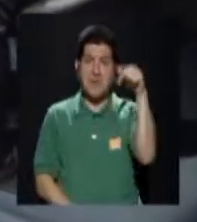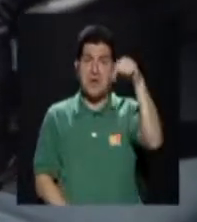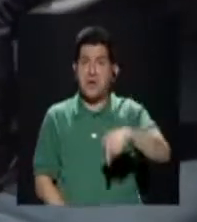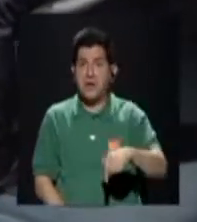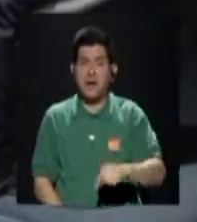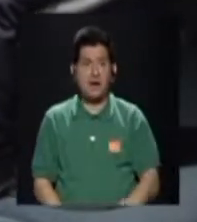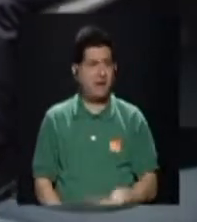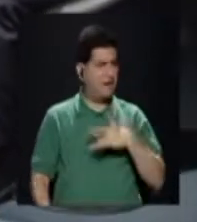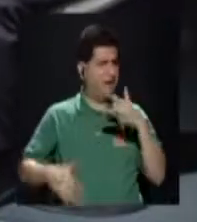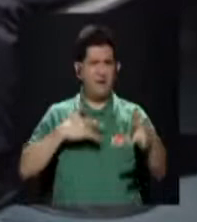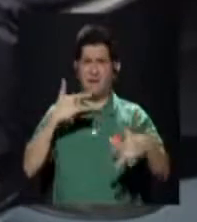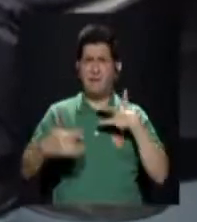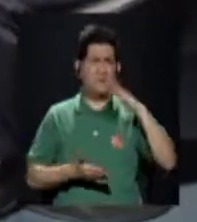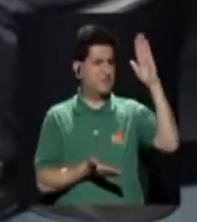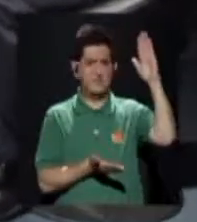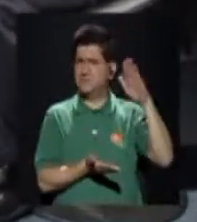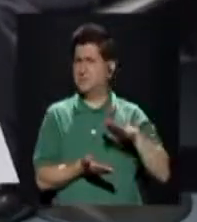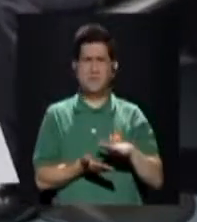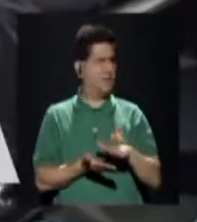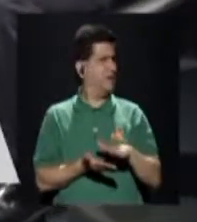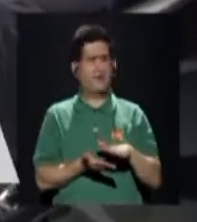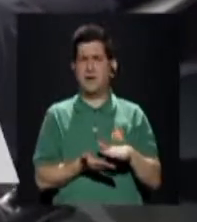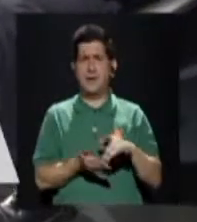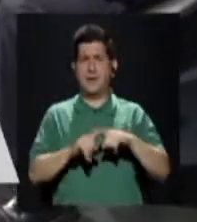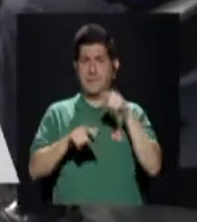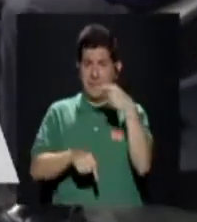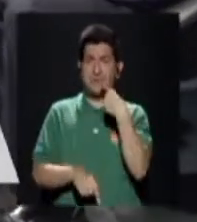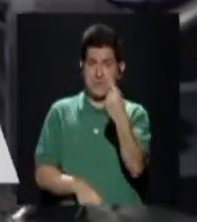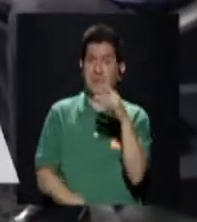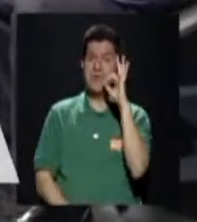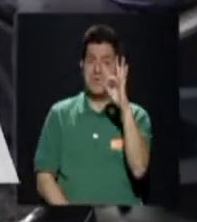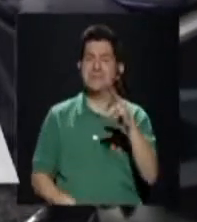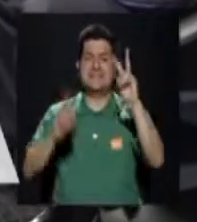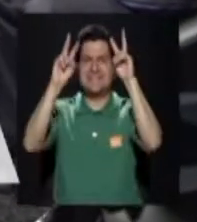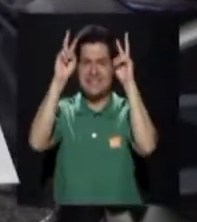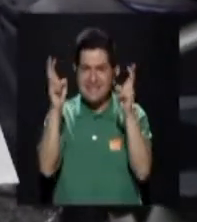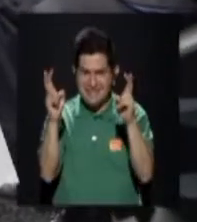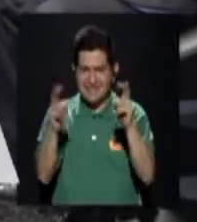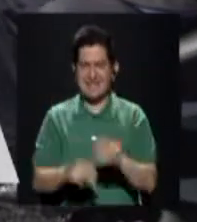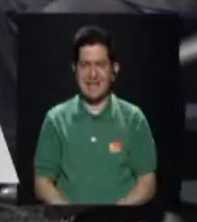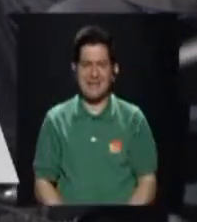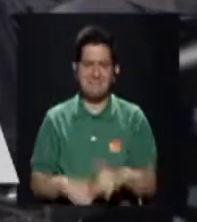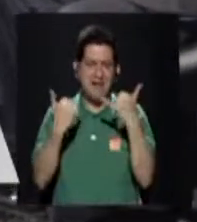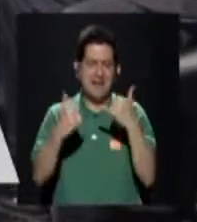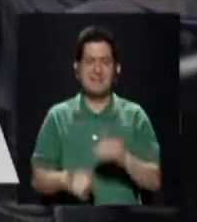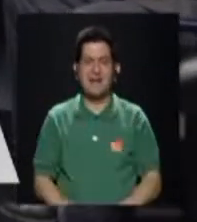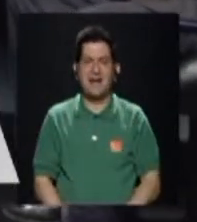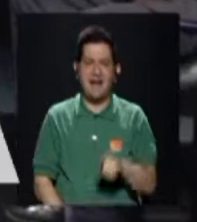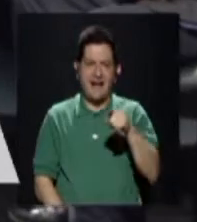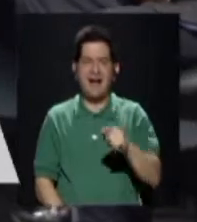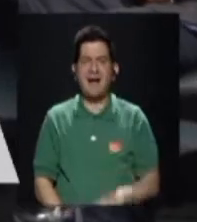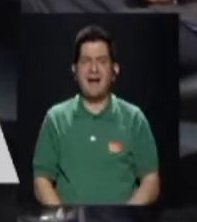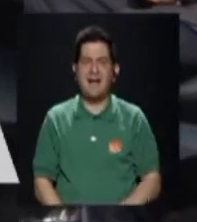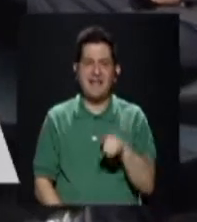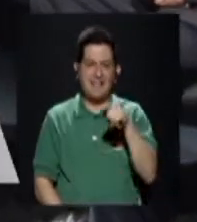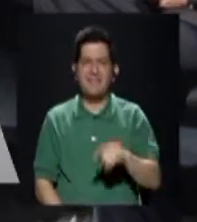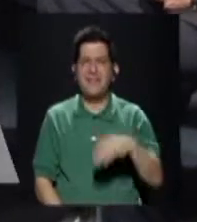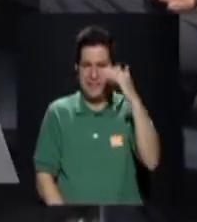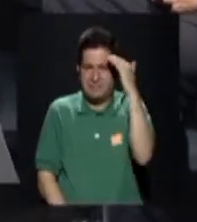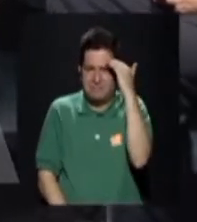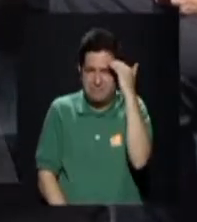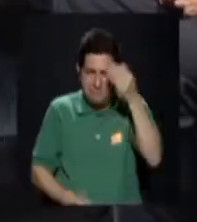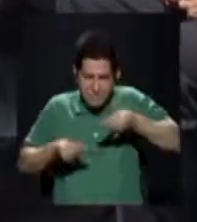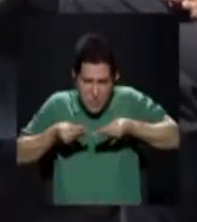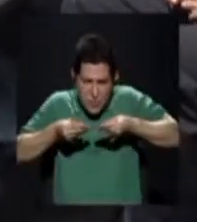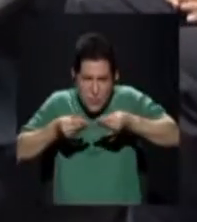todavía no sentimos esas rebajas. Sin embargo, como usted bien lo dice, es un tema de acervo y de nivel, de flujo. Por ese lado,